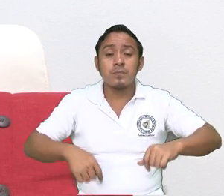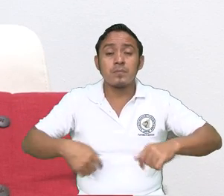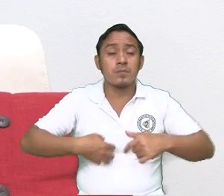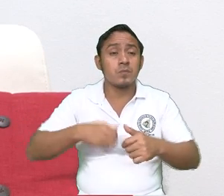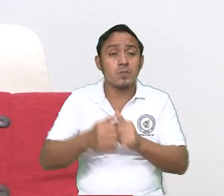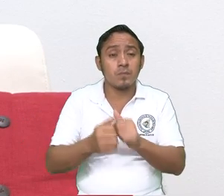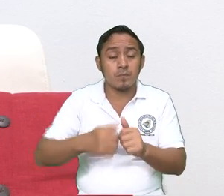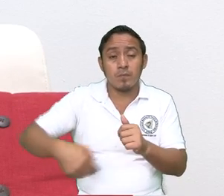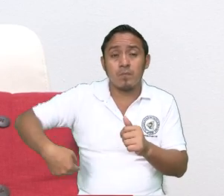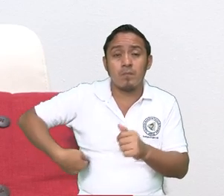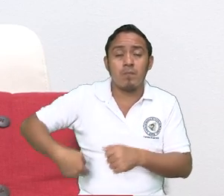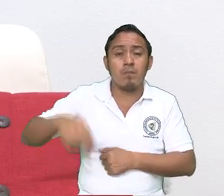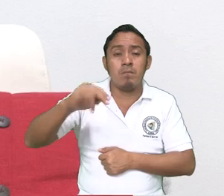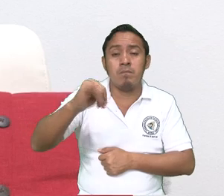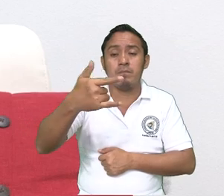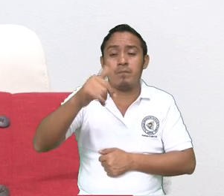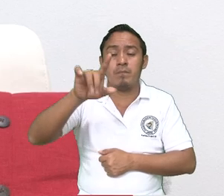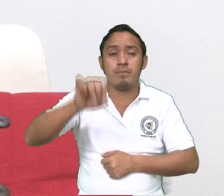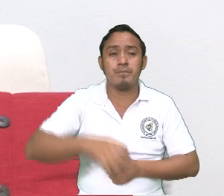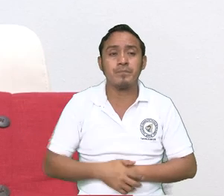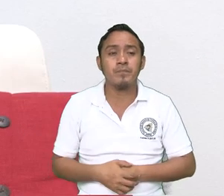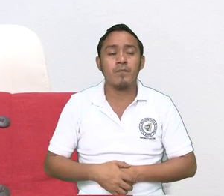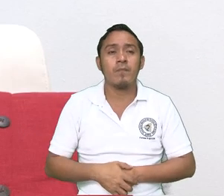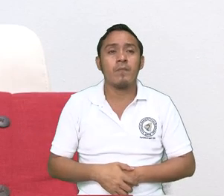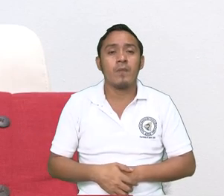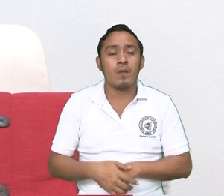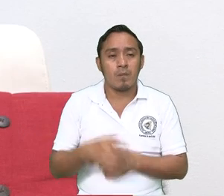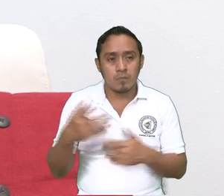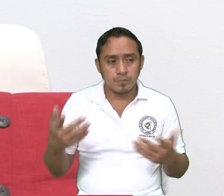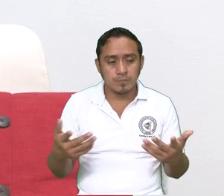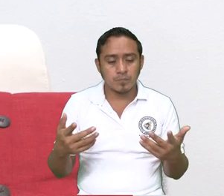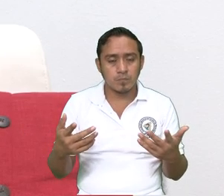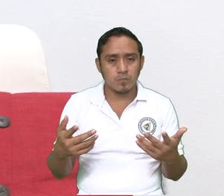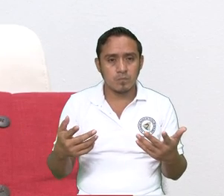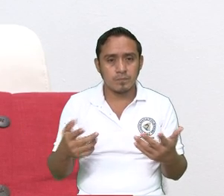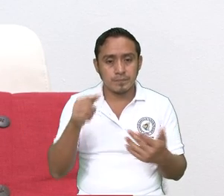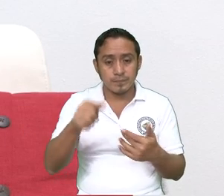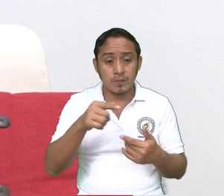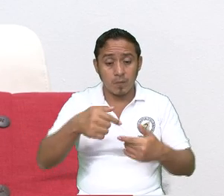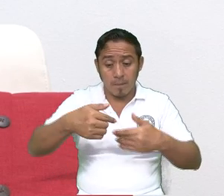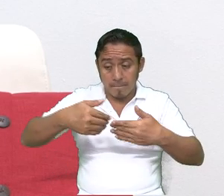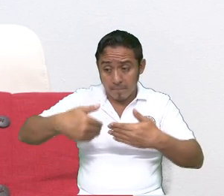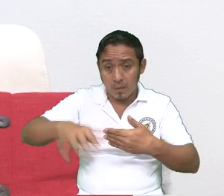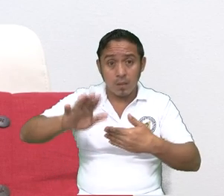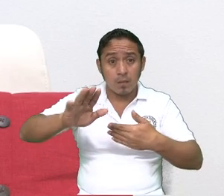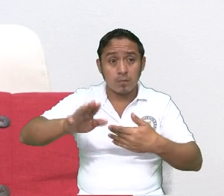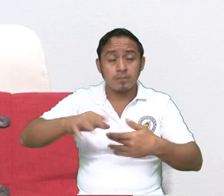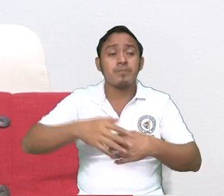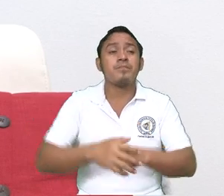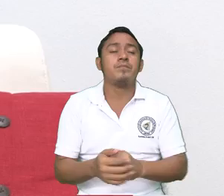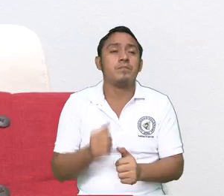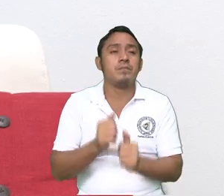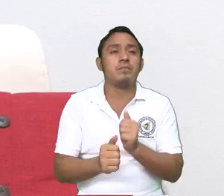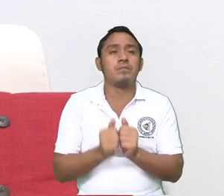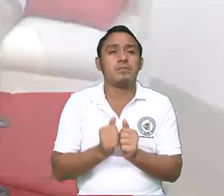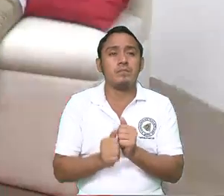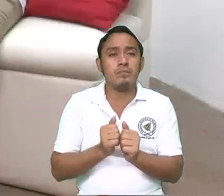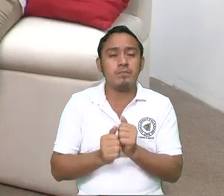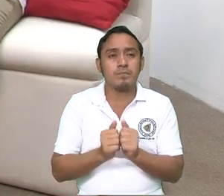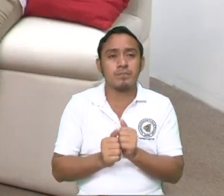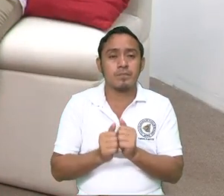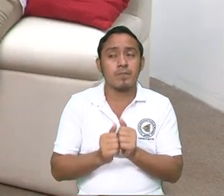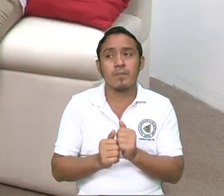hígado y eso si lo dejamos pasar pues pueden ser el final es